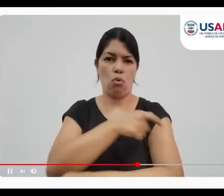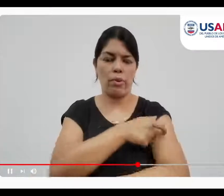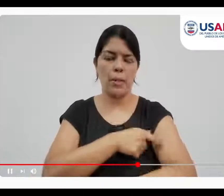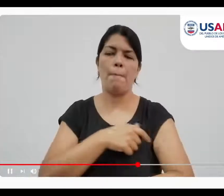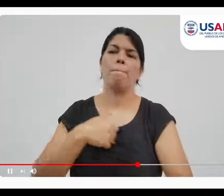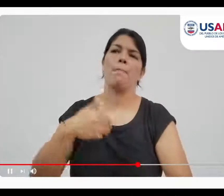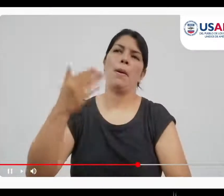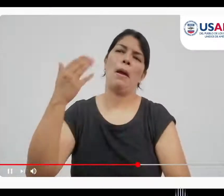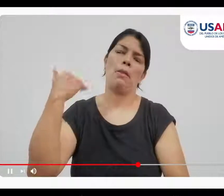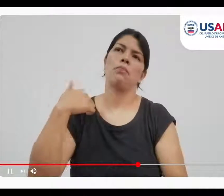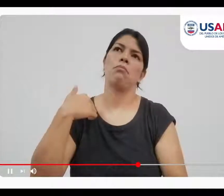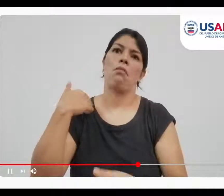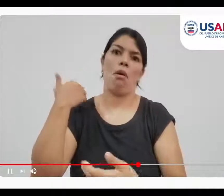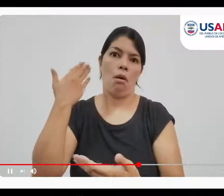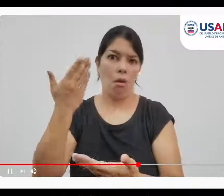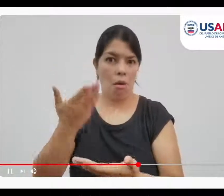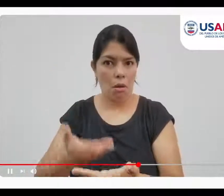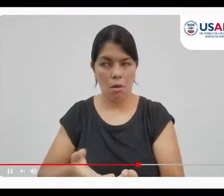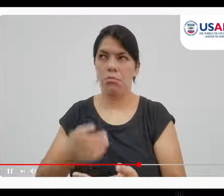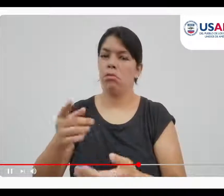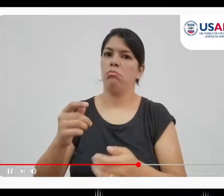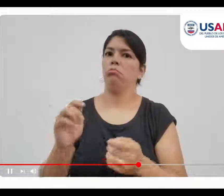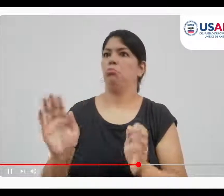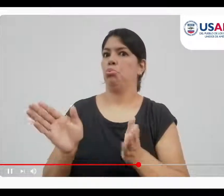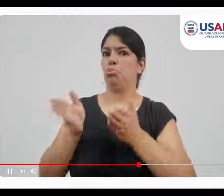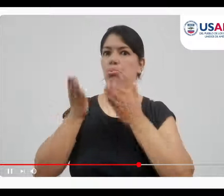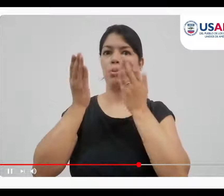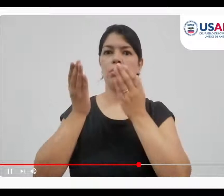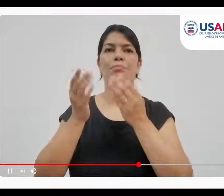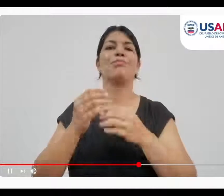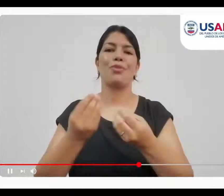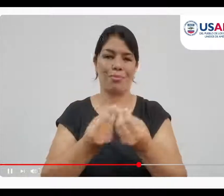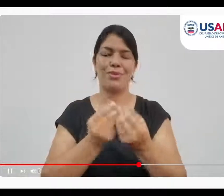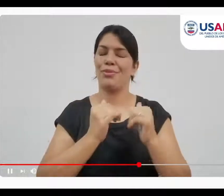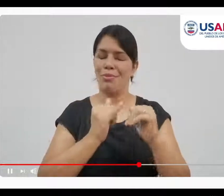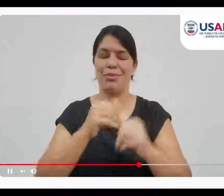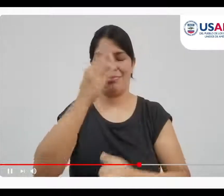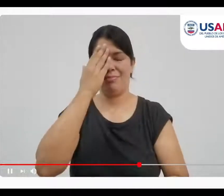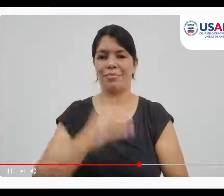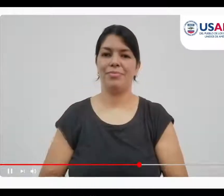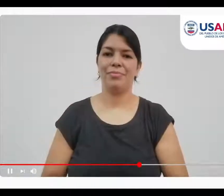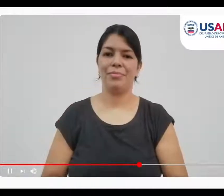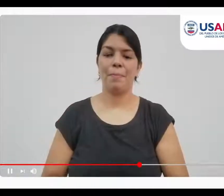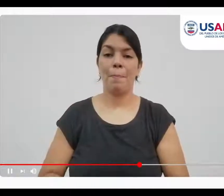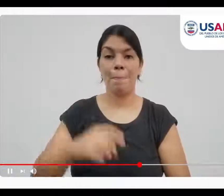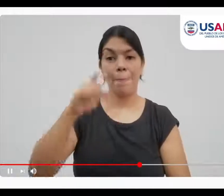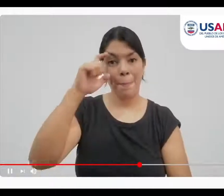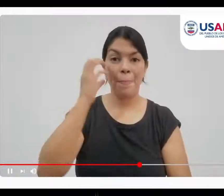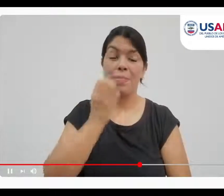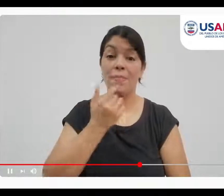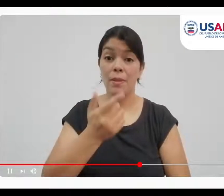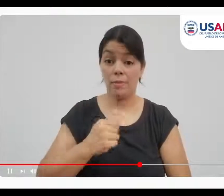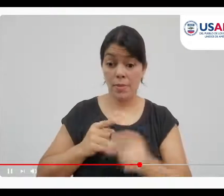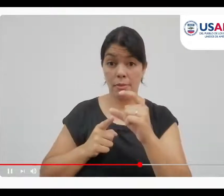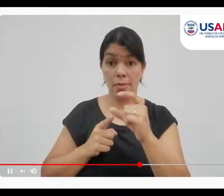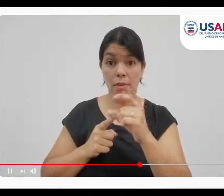comité hasta esta parte, hasta el día de hoy, por lo menos yo, y sé que el resto de mis compañeros también. A través de los años, Ciénaga se ha consolidado